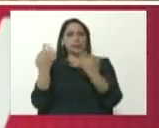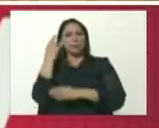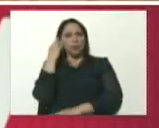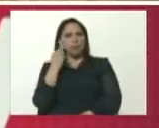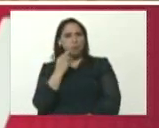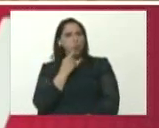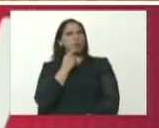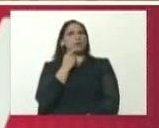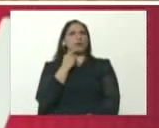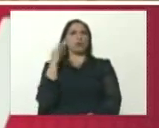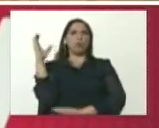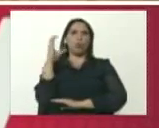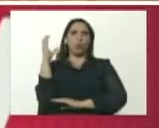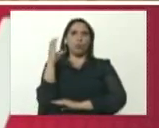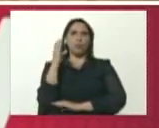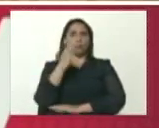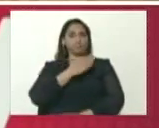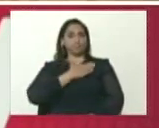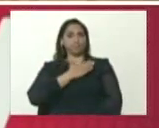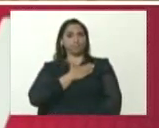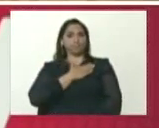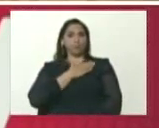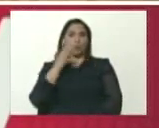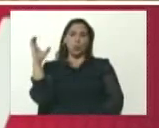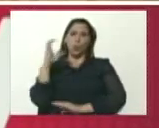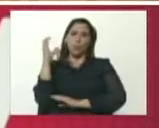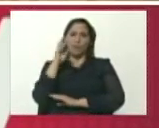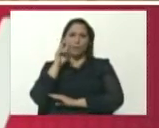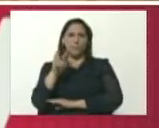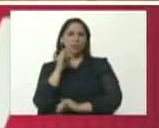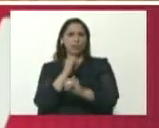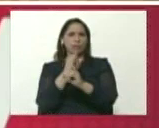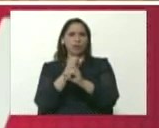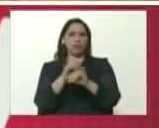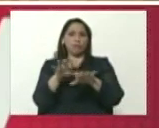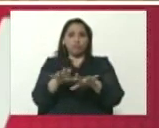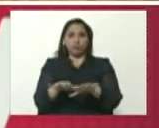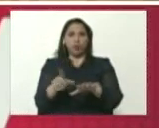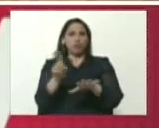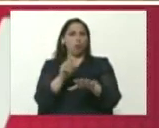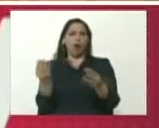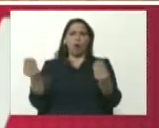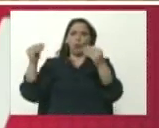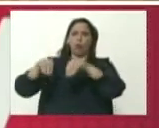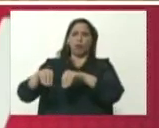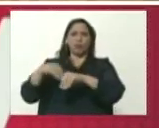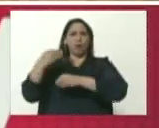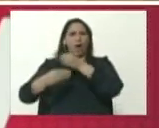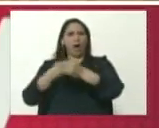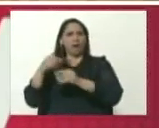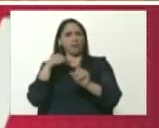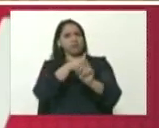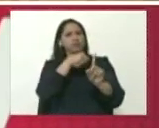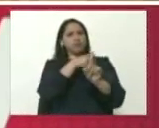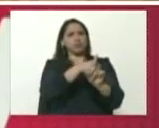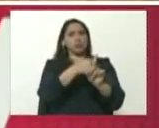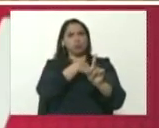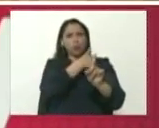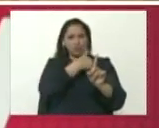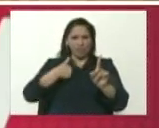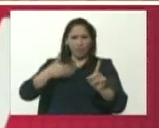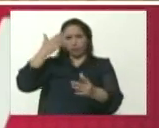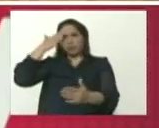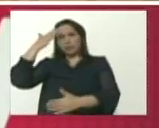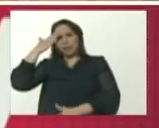Colombia. Soy colombiana y lo estoy viendo por internet. No estoy de acuerdo con lo que le hacen. Quiero que sepa